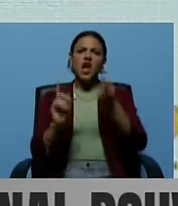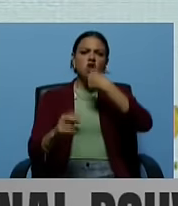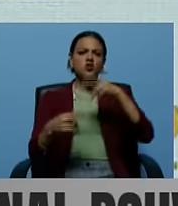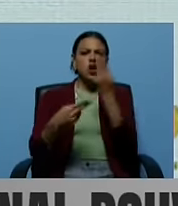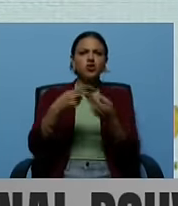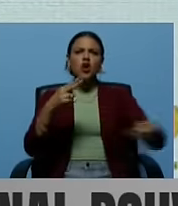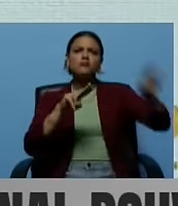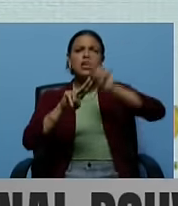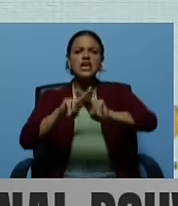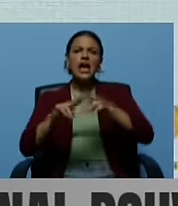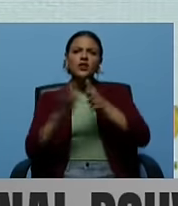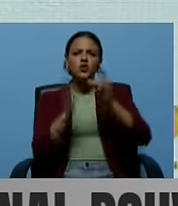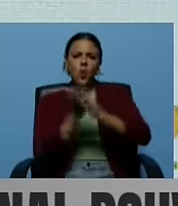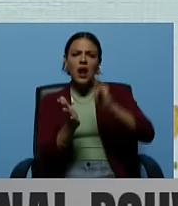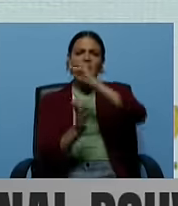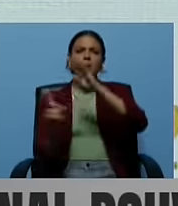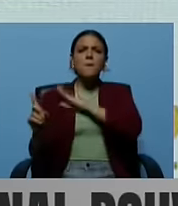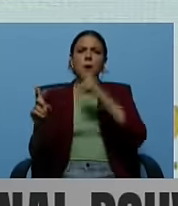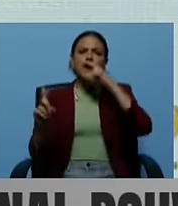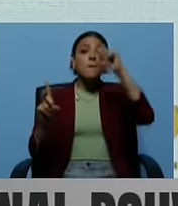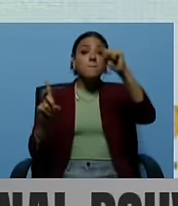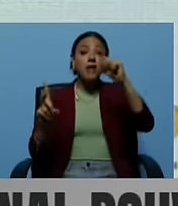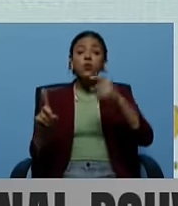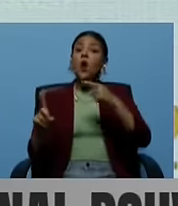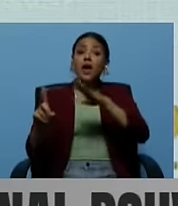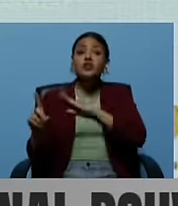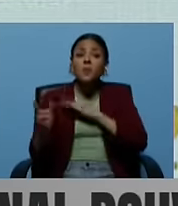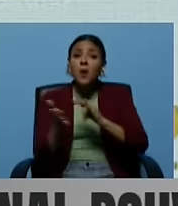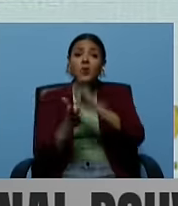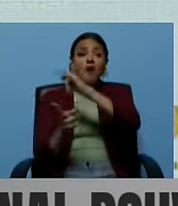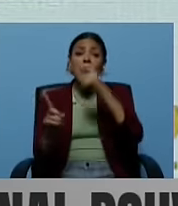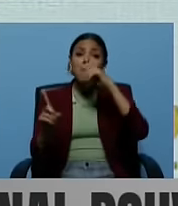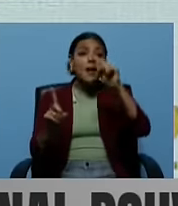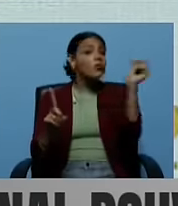¿no? ¿Cómo es? Incautado el avión de Maduro. No, es del pueblo de Venezuela.